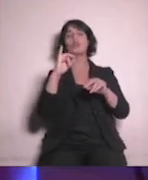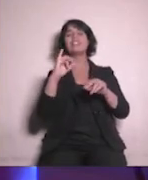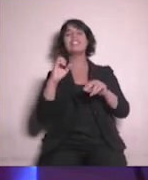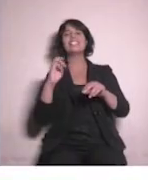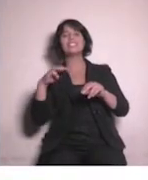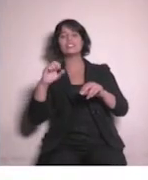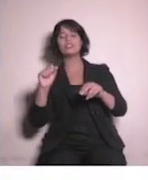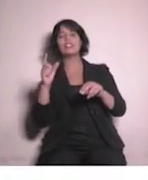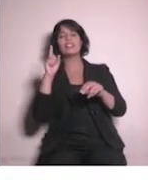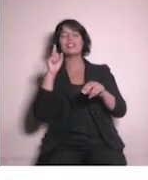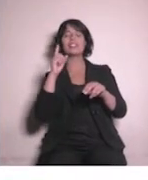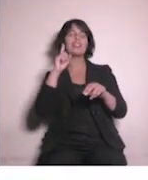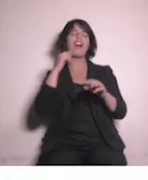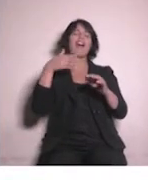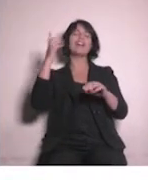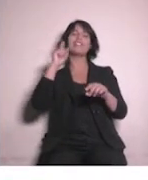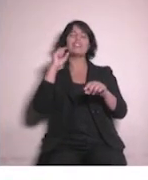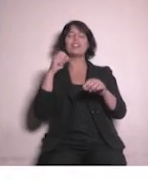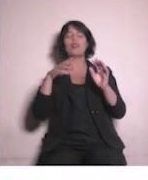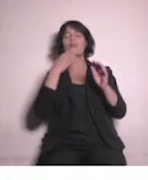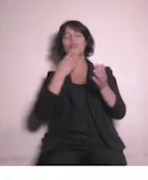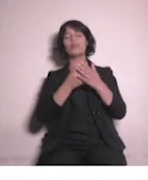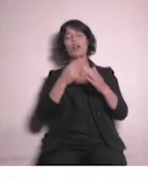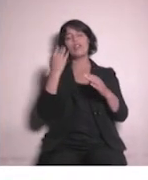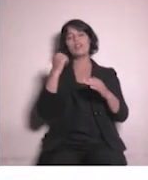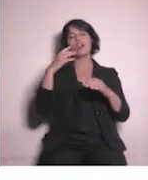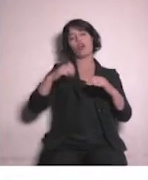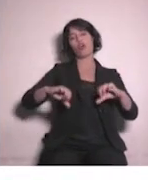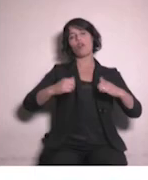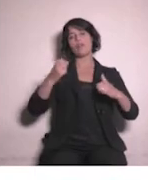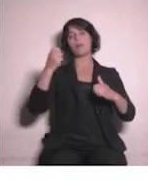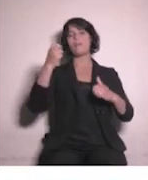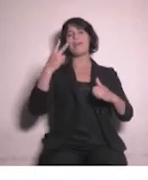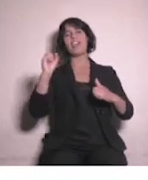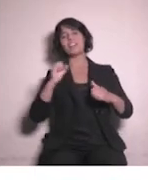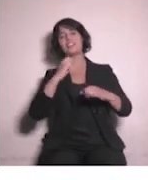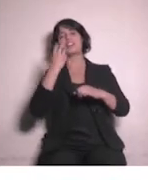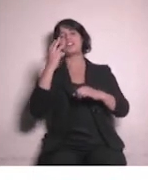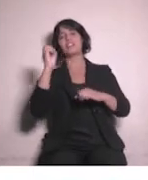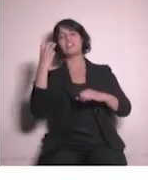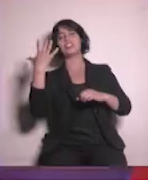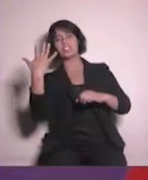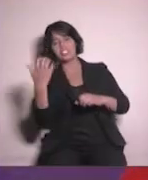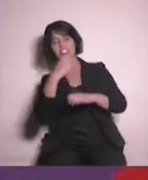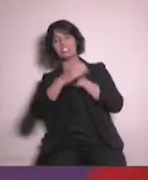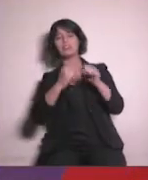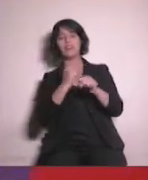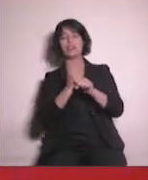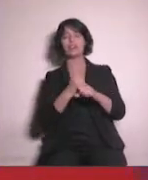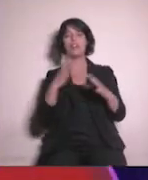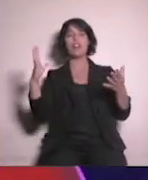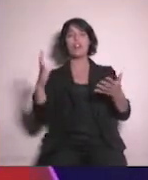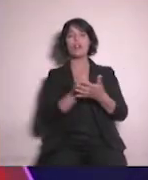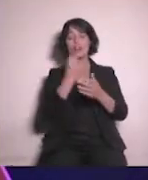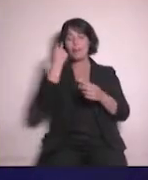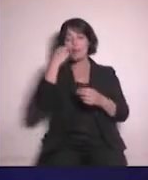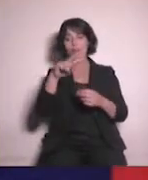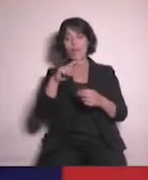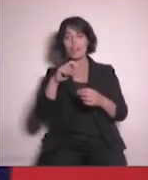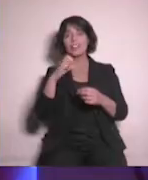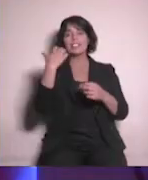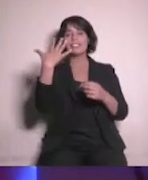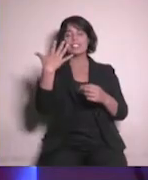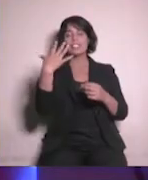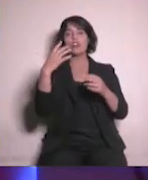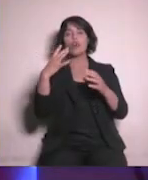tenían 25 años, 30 años, 35, y así lo fuimos viendo en la vida. Logramos distinguir cinco